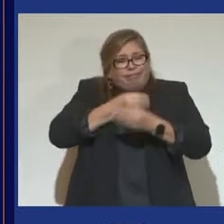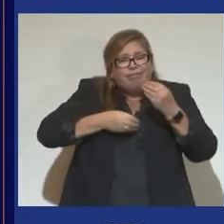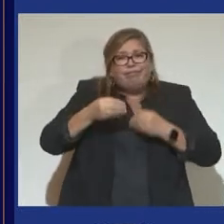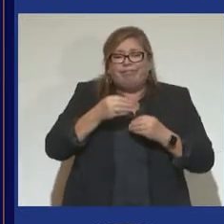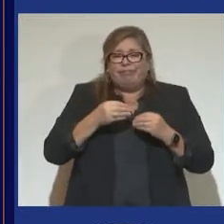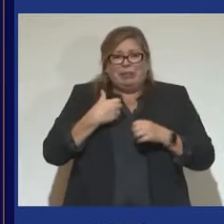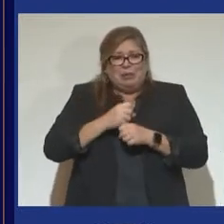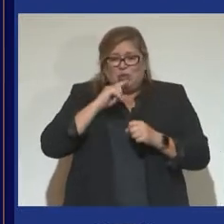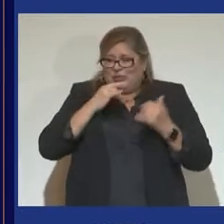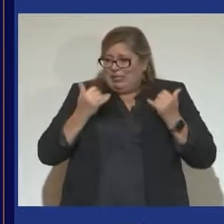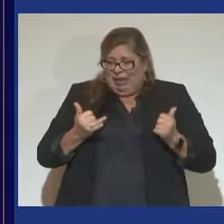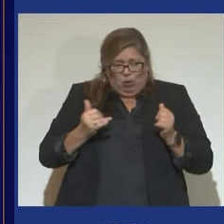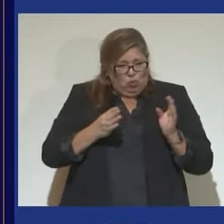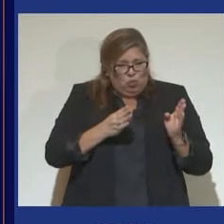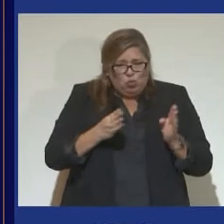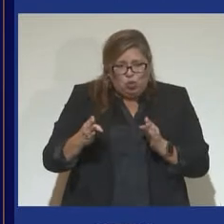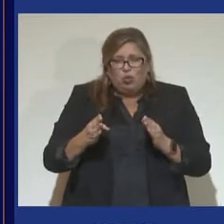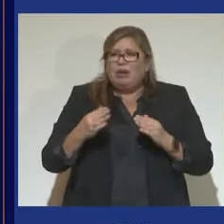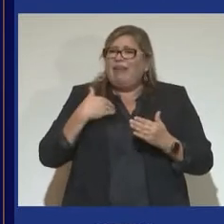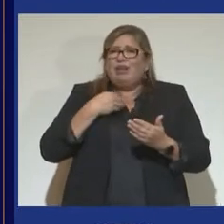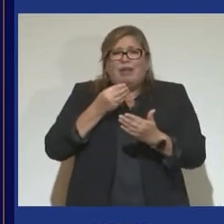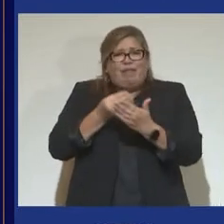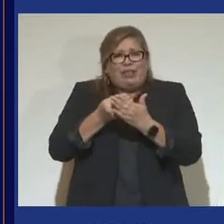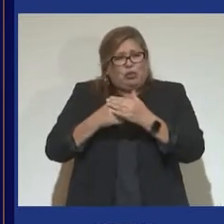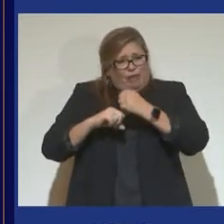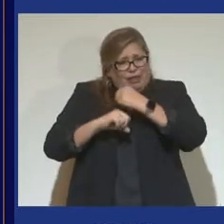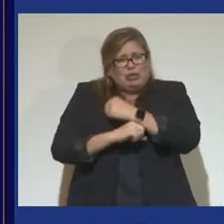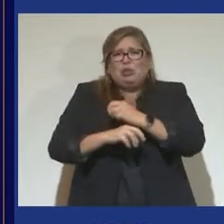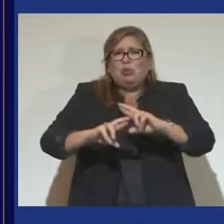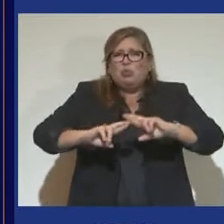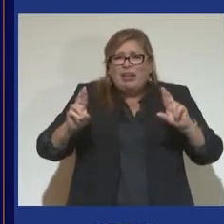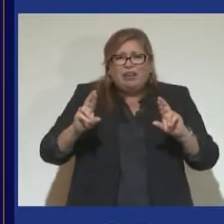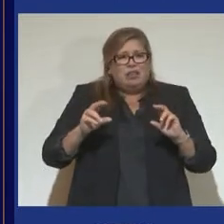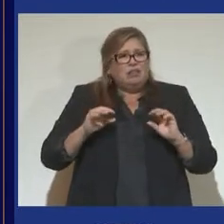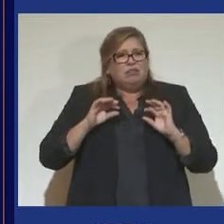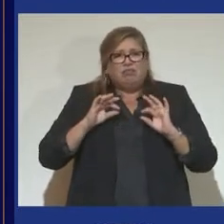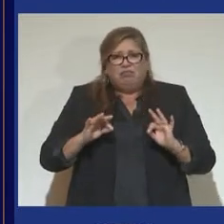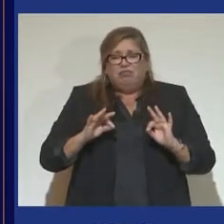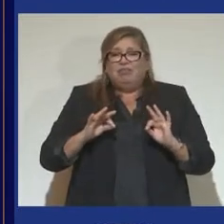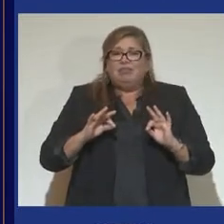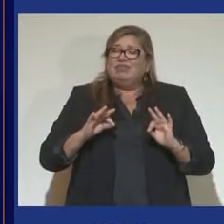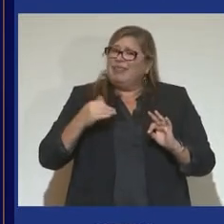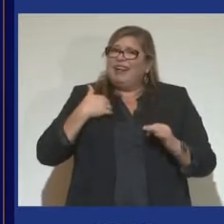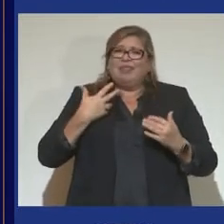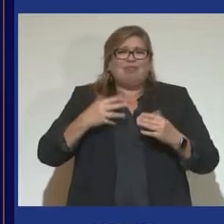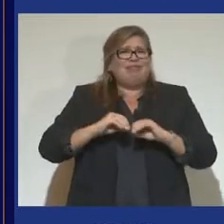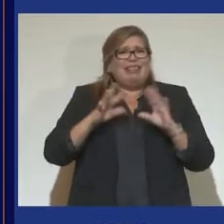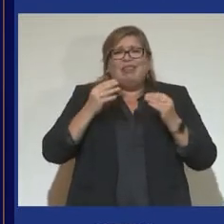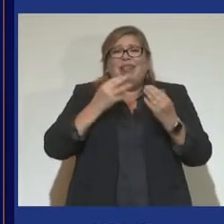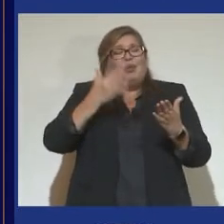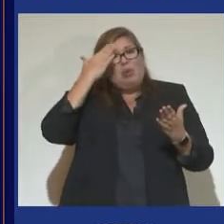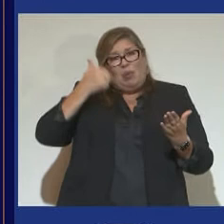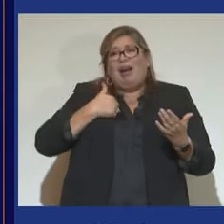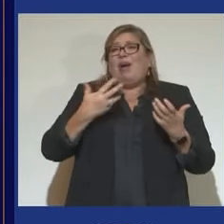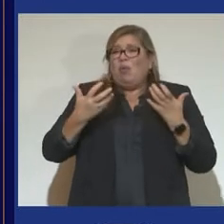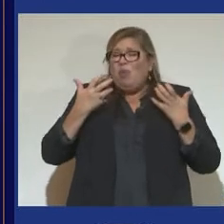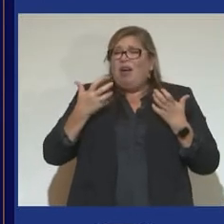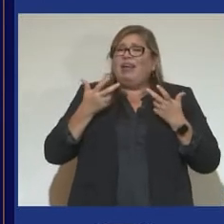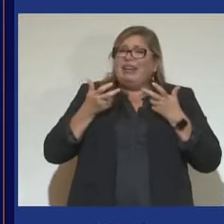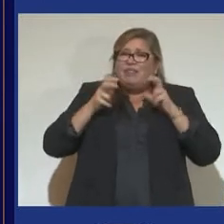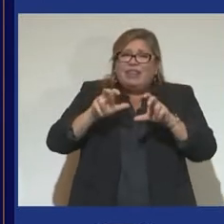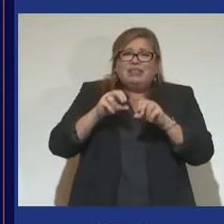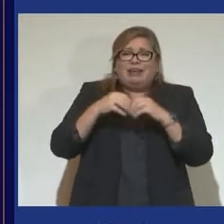conscientes y poner la casa en orden tener una formación fiscal sólida yo he hablado